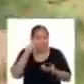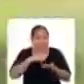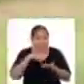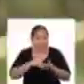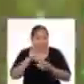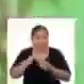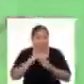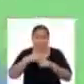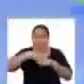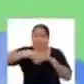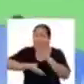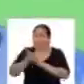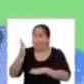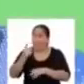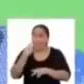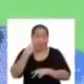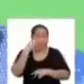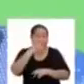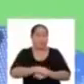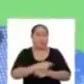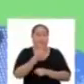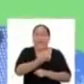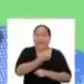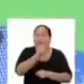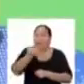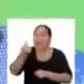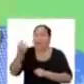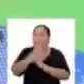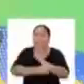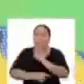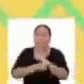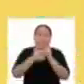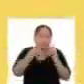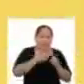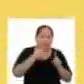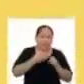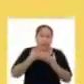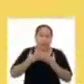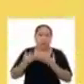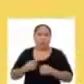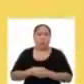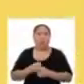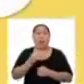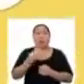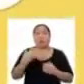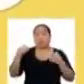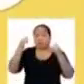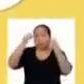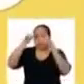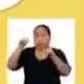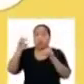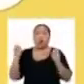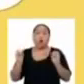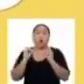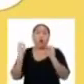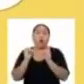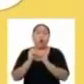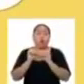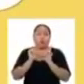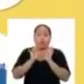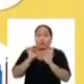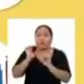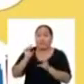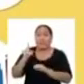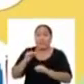todo. Cada país tiene distintos tipos de riqueza. Unos pueden tener ganado, oro y diamantes,